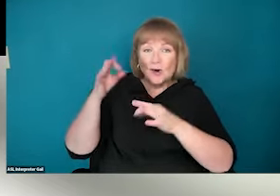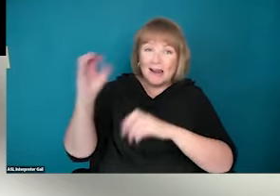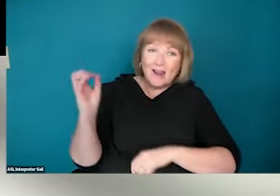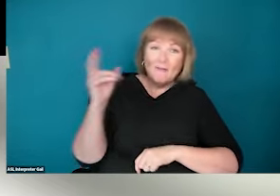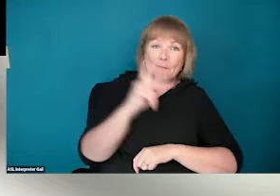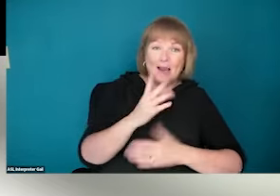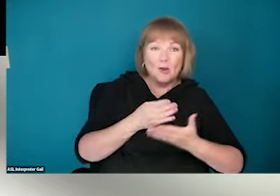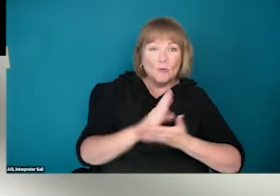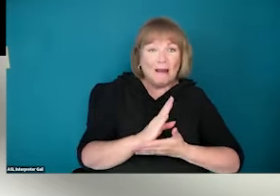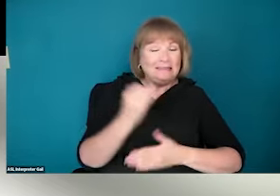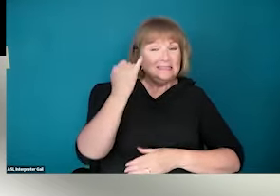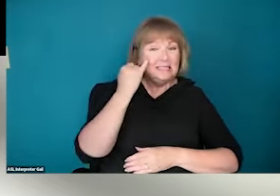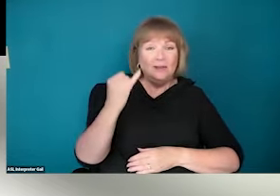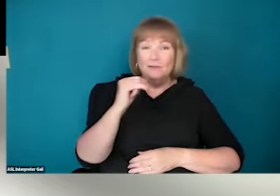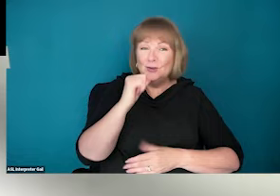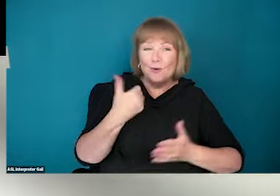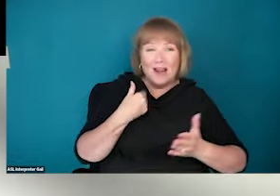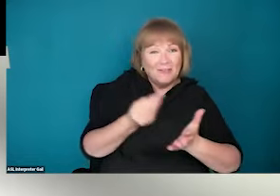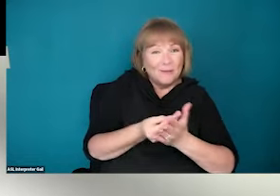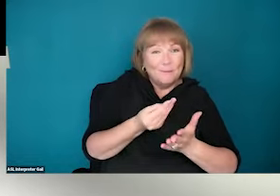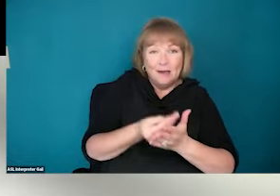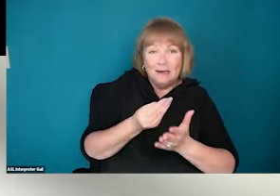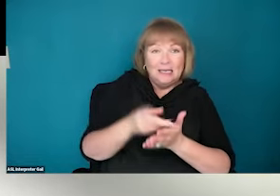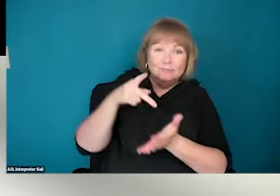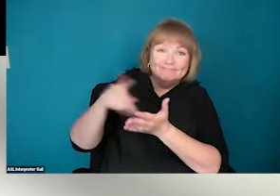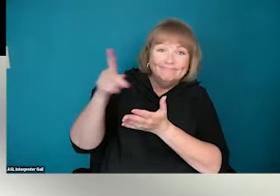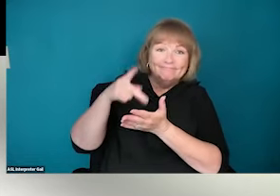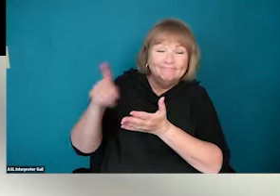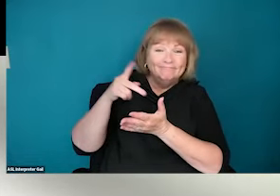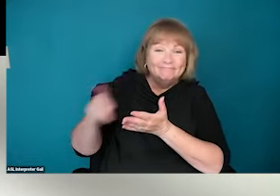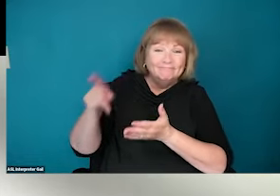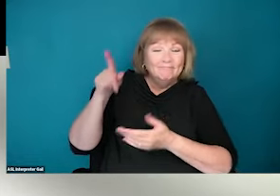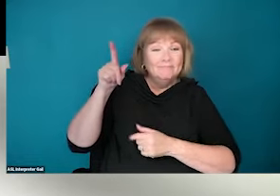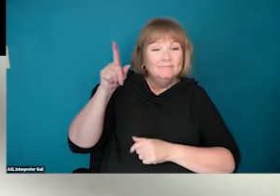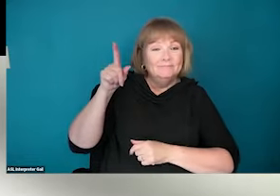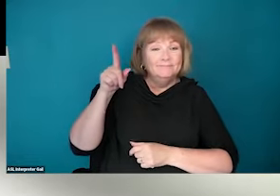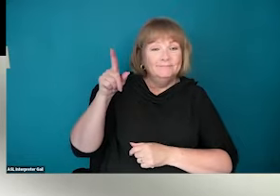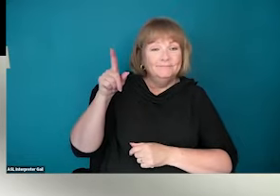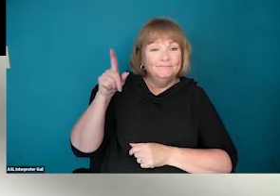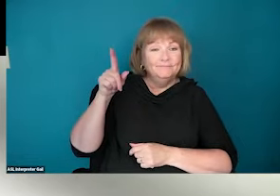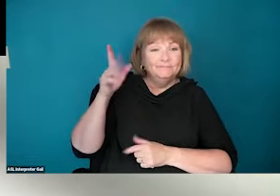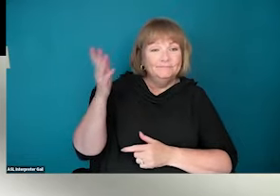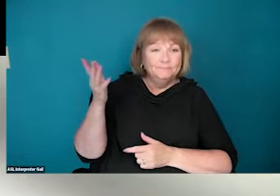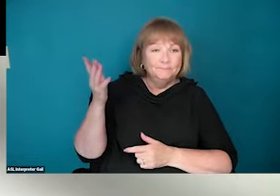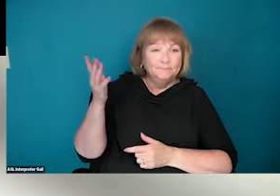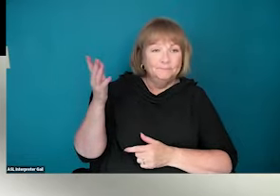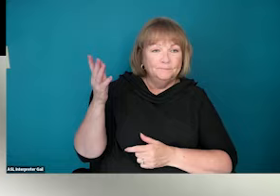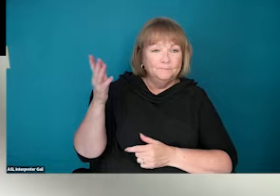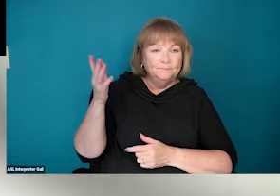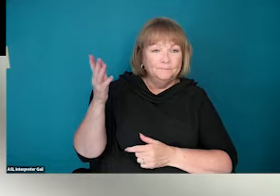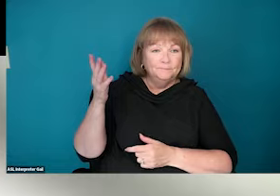acceder a las cortes para poder restaurar sus derechos si usted no tiene a nadie que